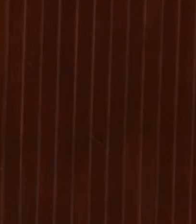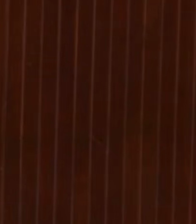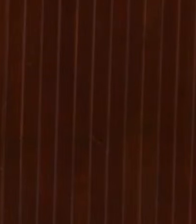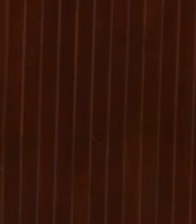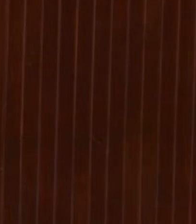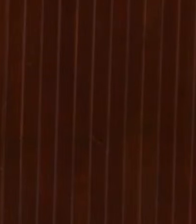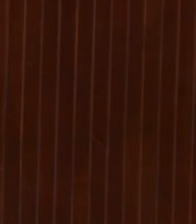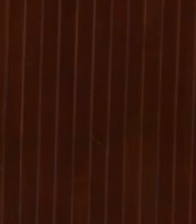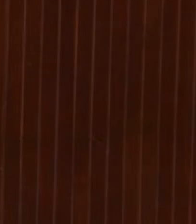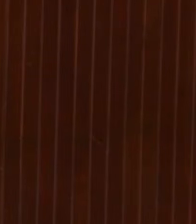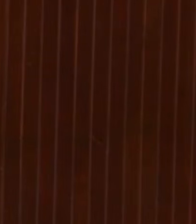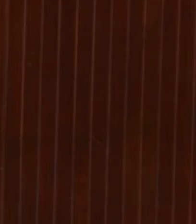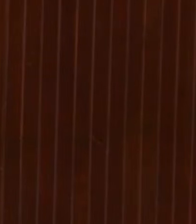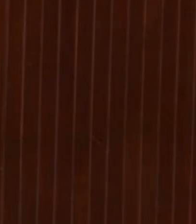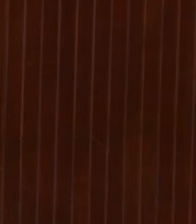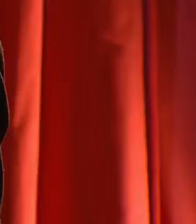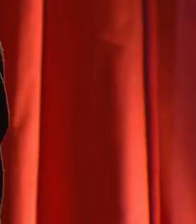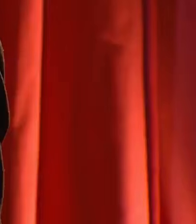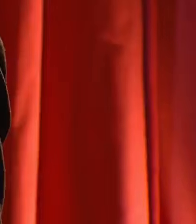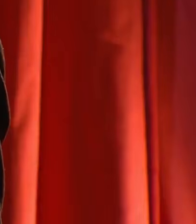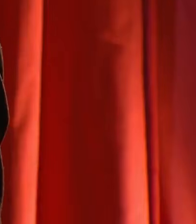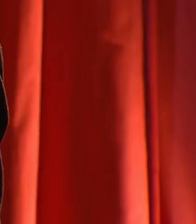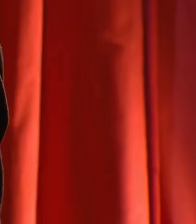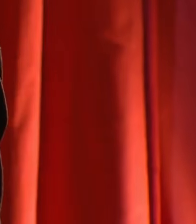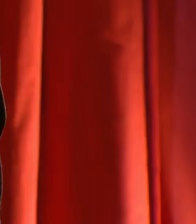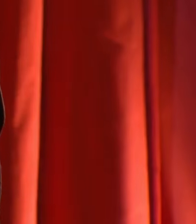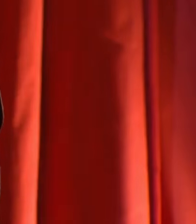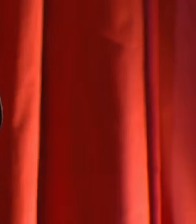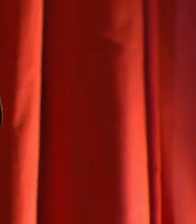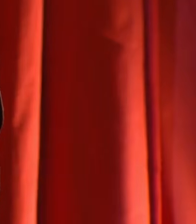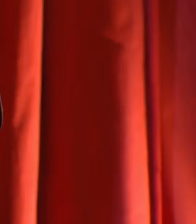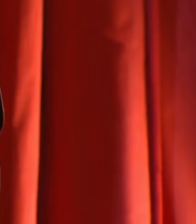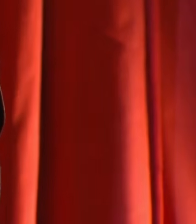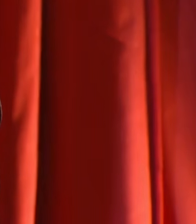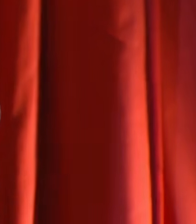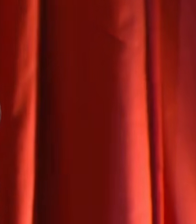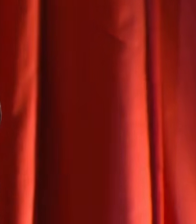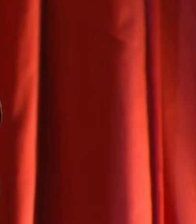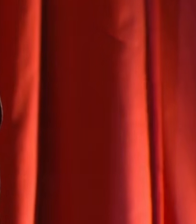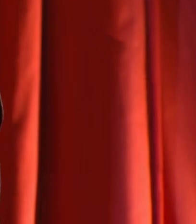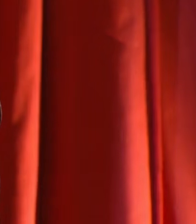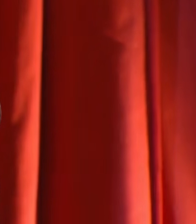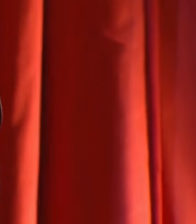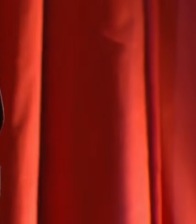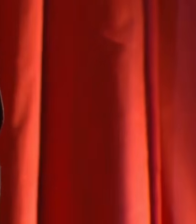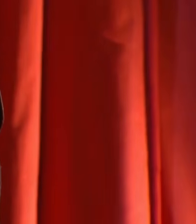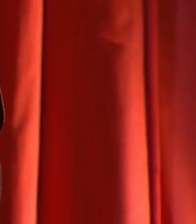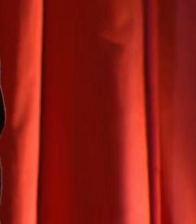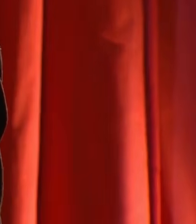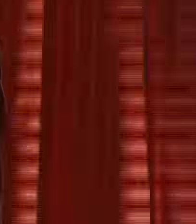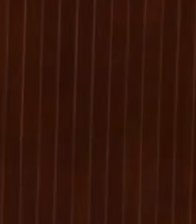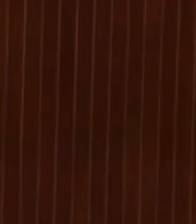de la lucha popular. Esa es nuestra historia, esa es nuestra fuerza y esa es